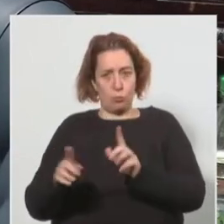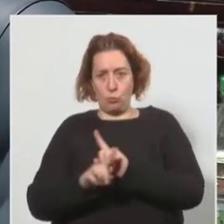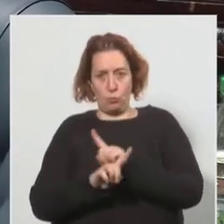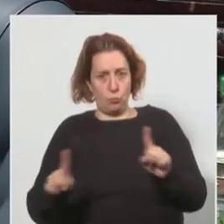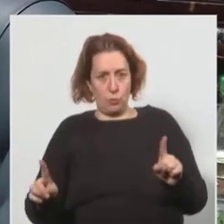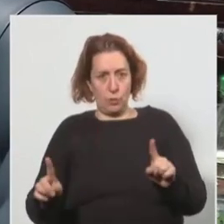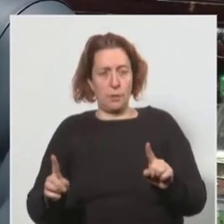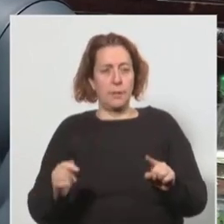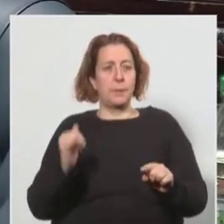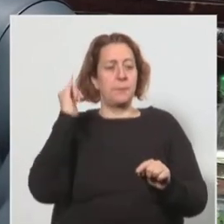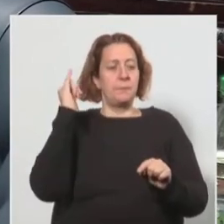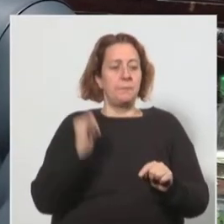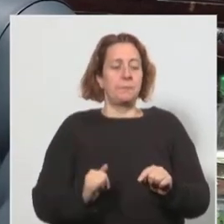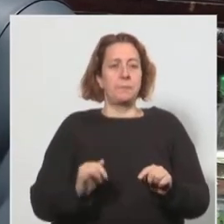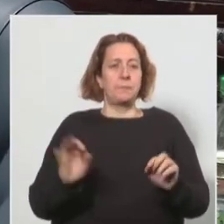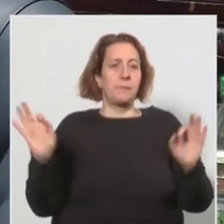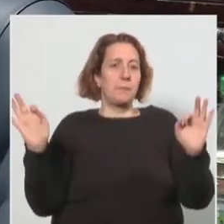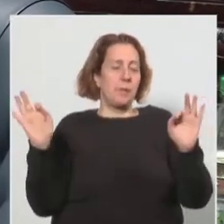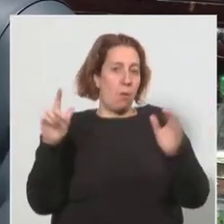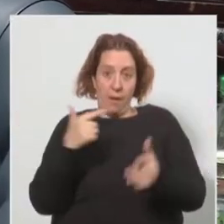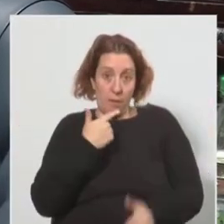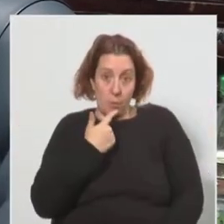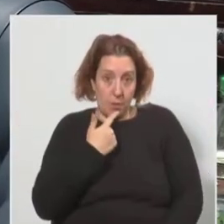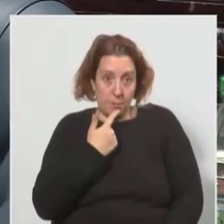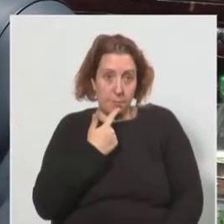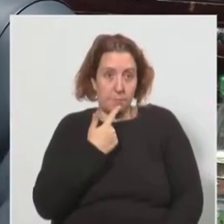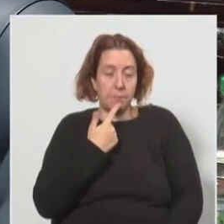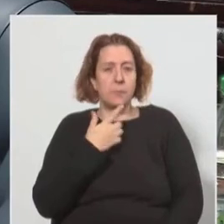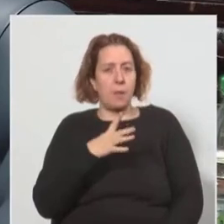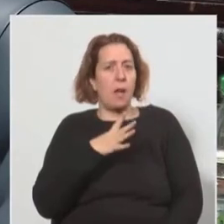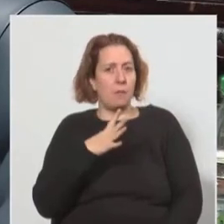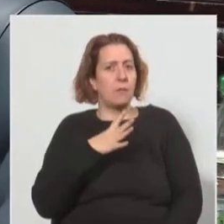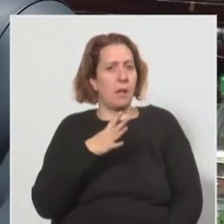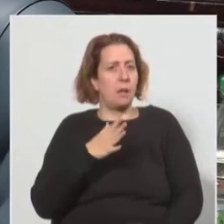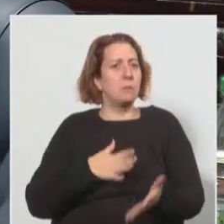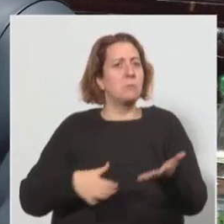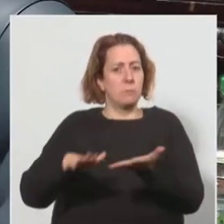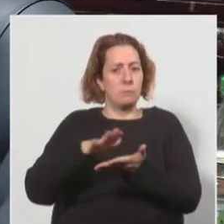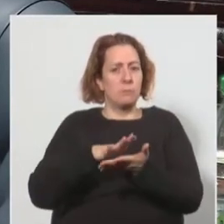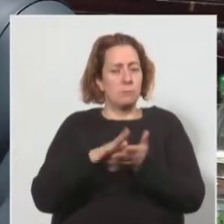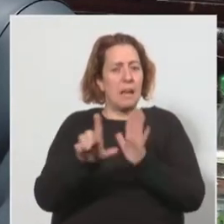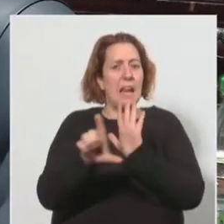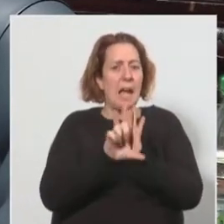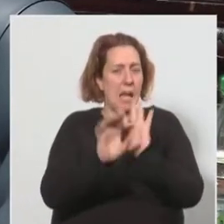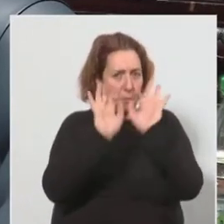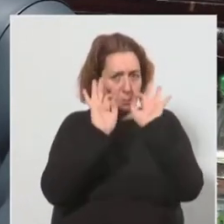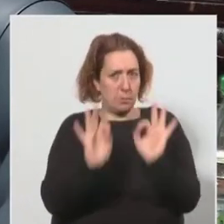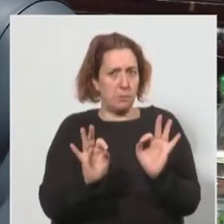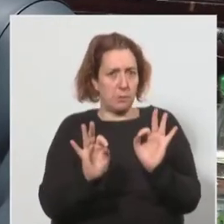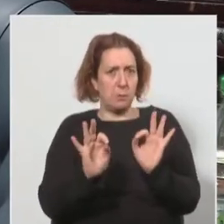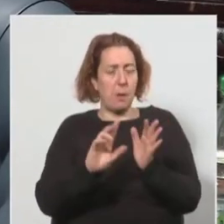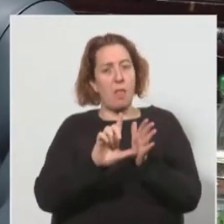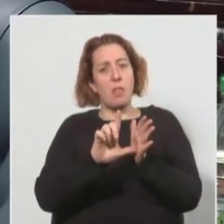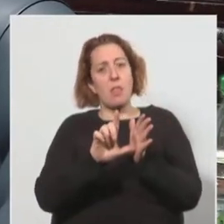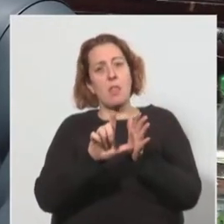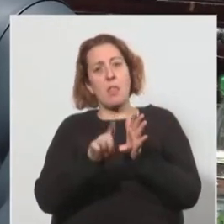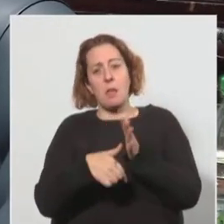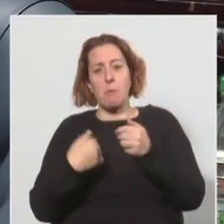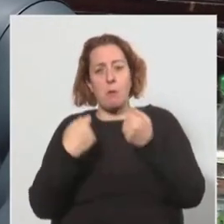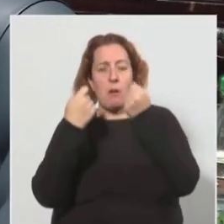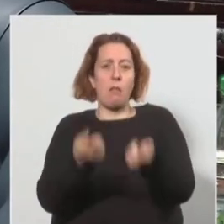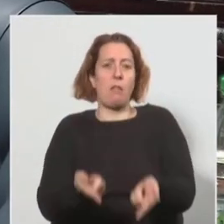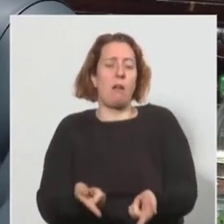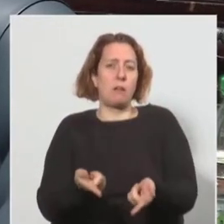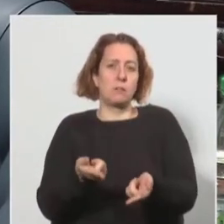cual, sin ningún lugar a dudas, existía un marco legal para al menos demorar el otorgamiento